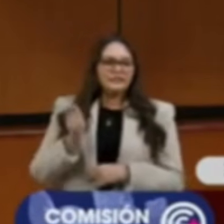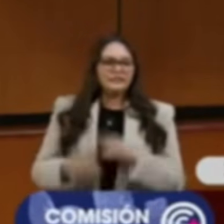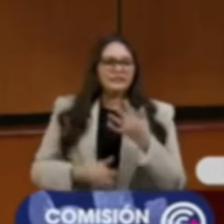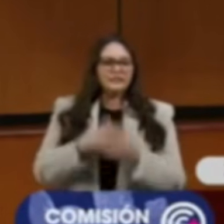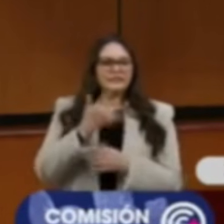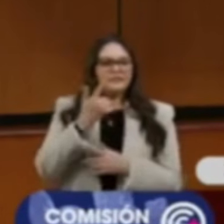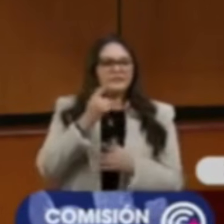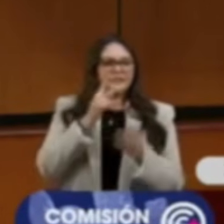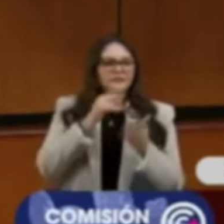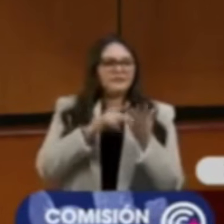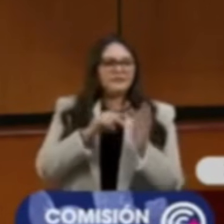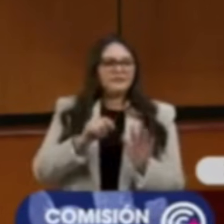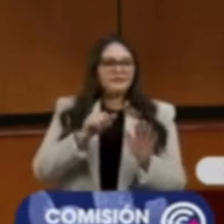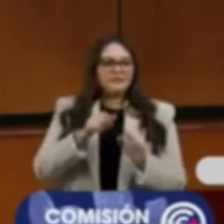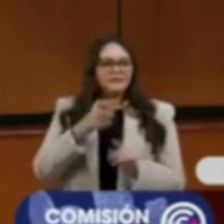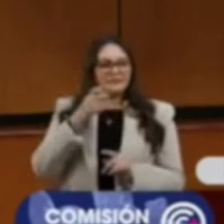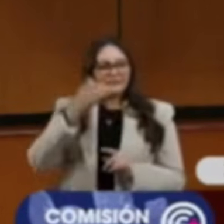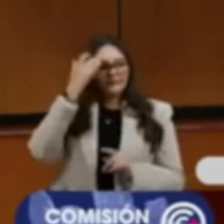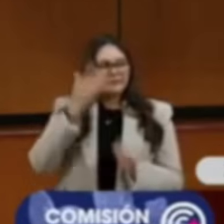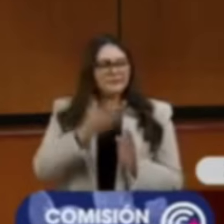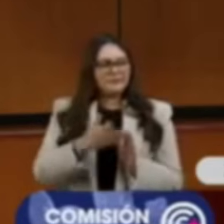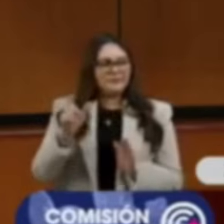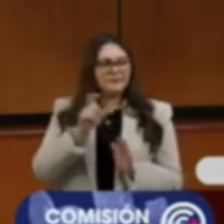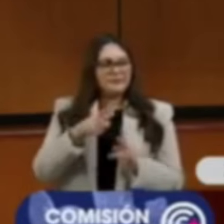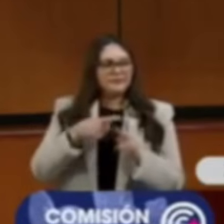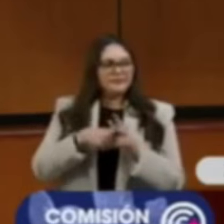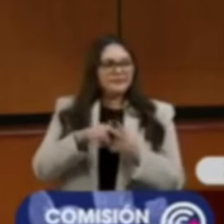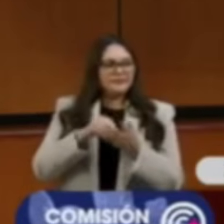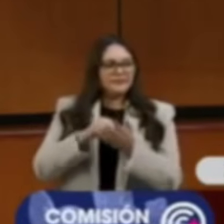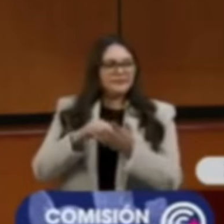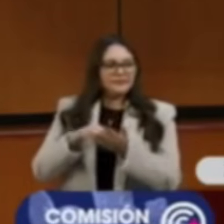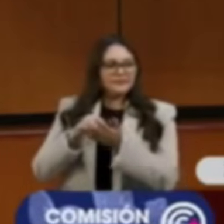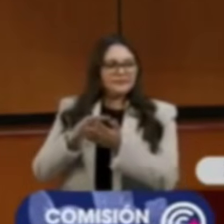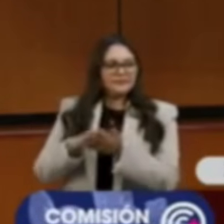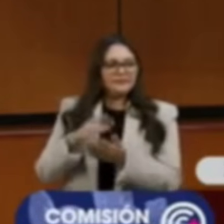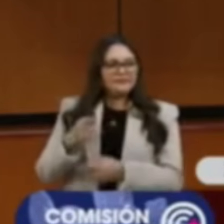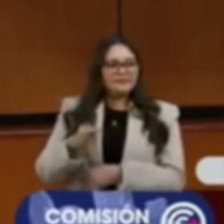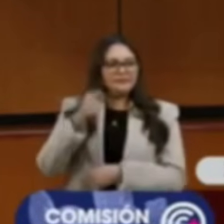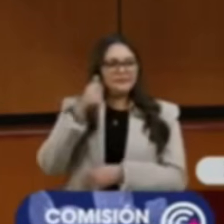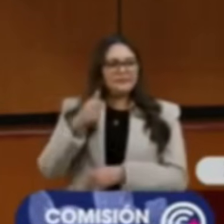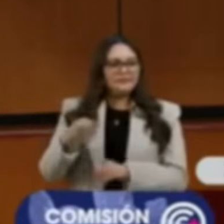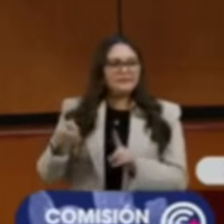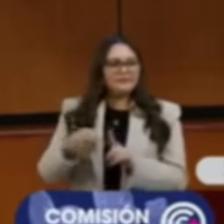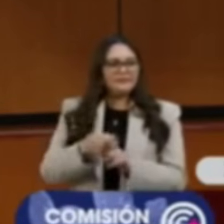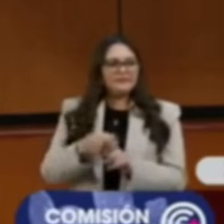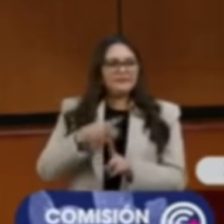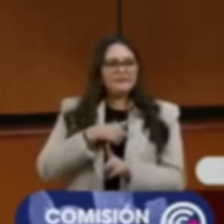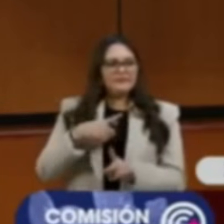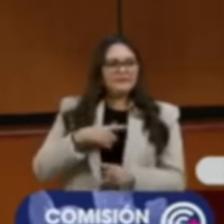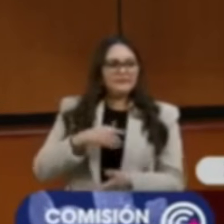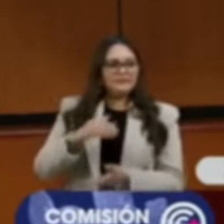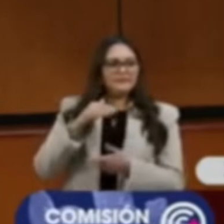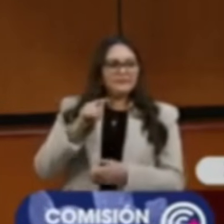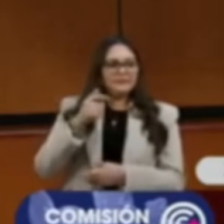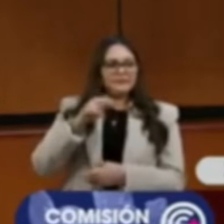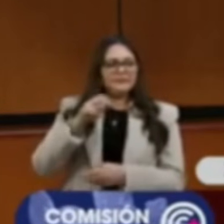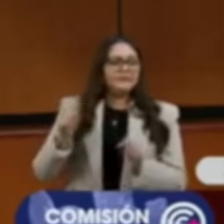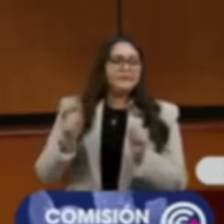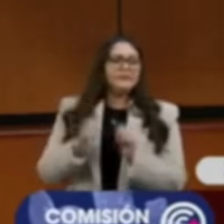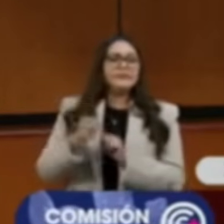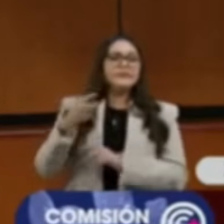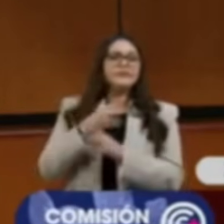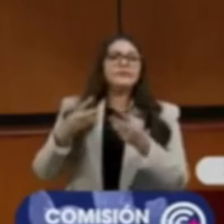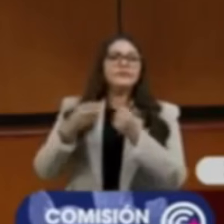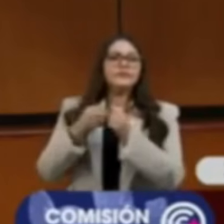2026. Periodo en el que se registra el ingreso del primer ferrotanque investigado y se materializa la voluntad de continuidad con el entramado